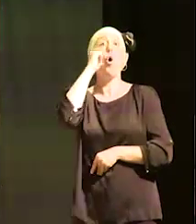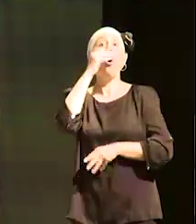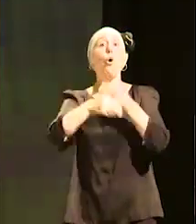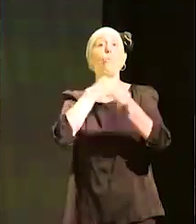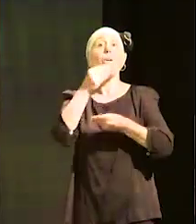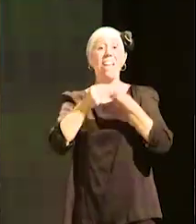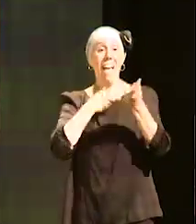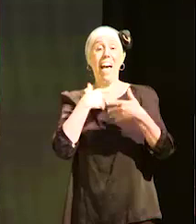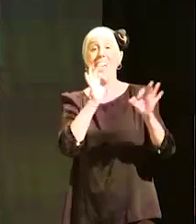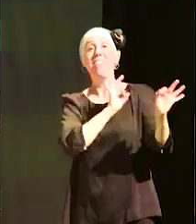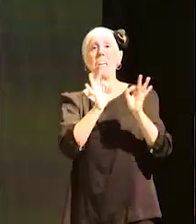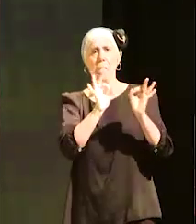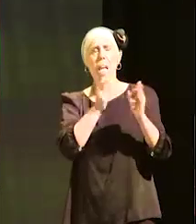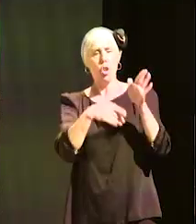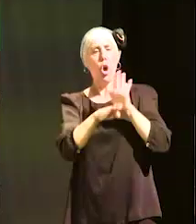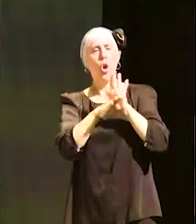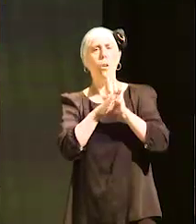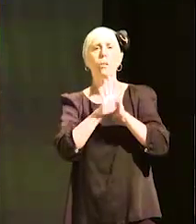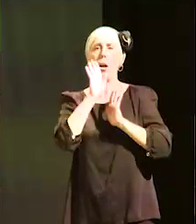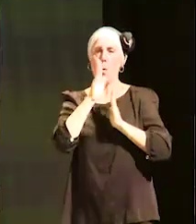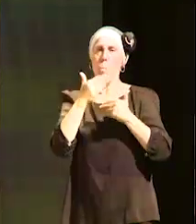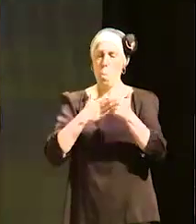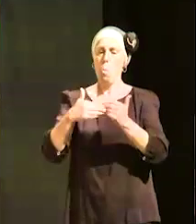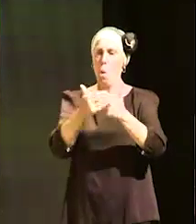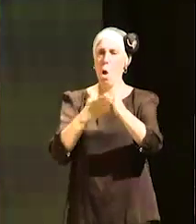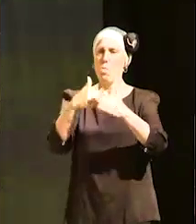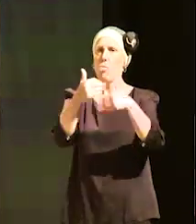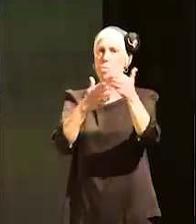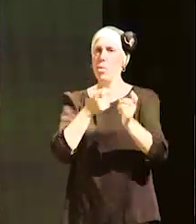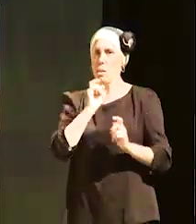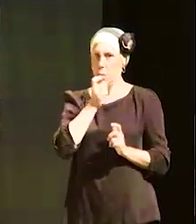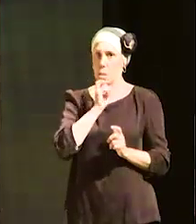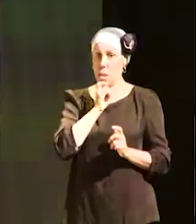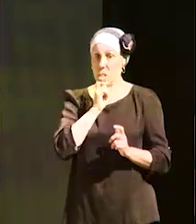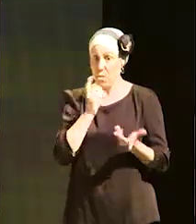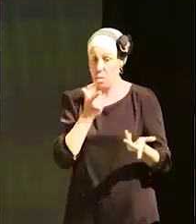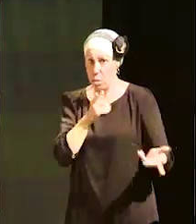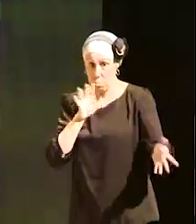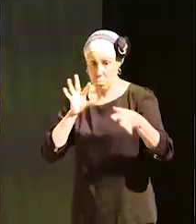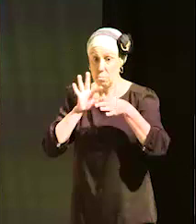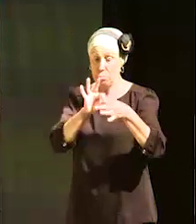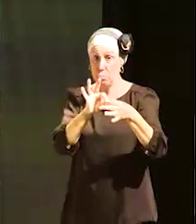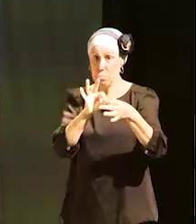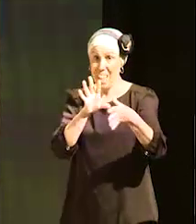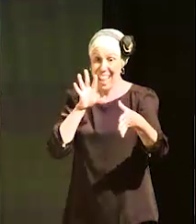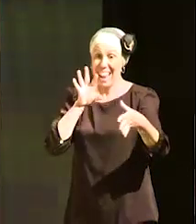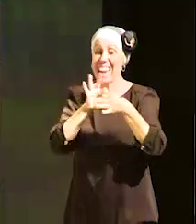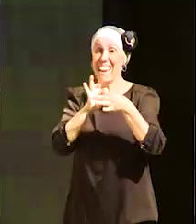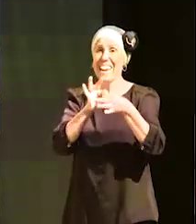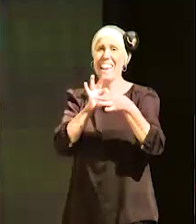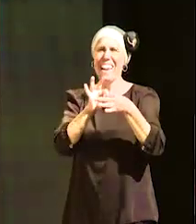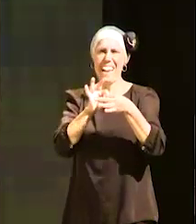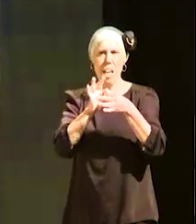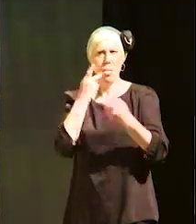todo un proceso es todo un proceso que tiene que ver un poco también con la criminal la criminalización y la